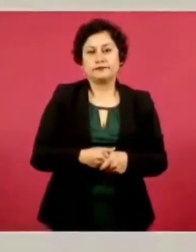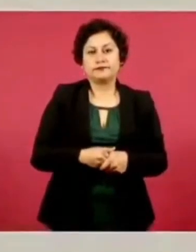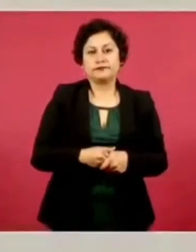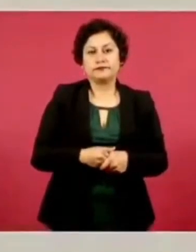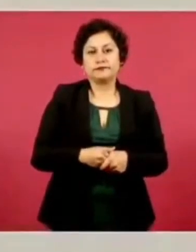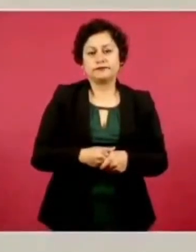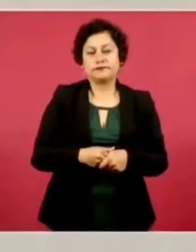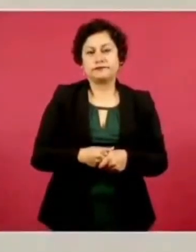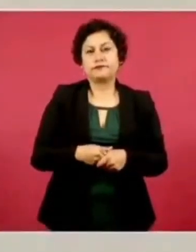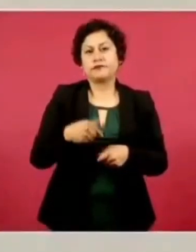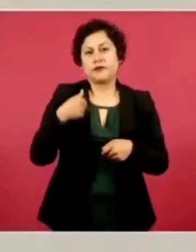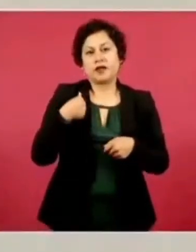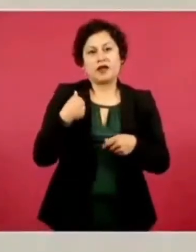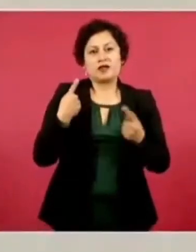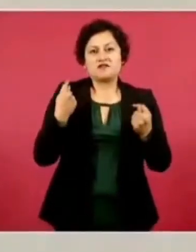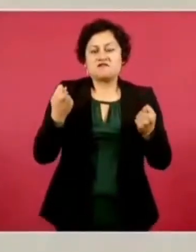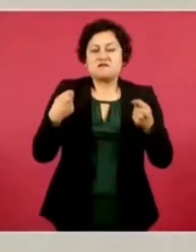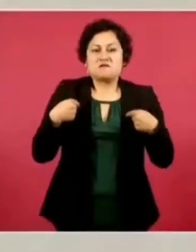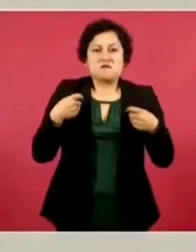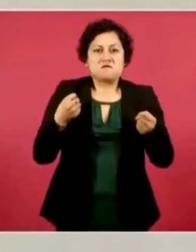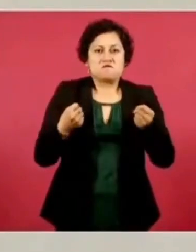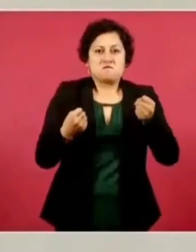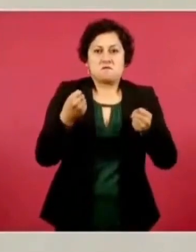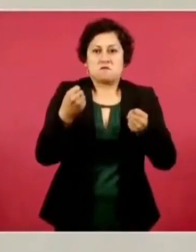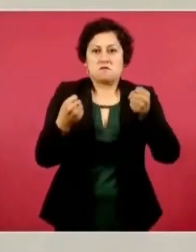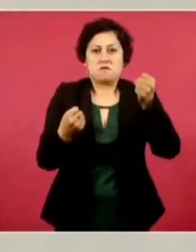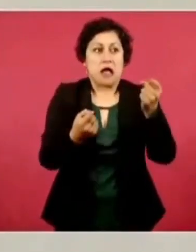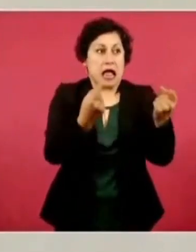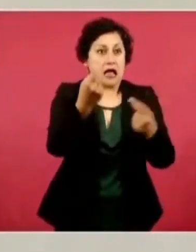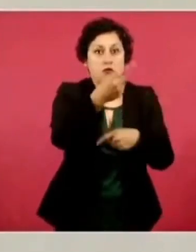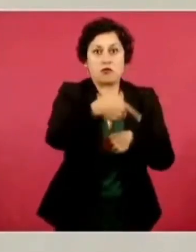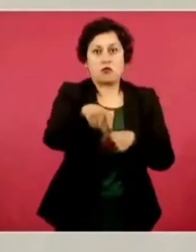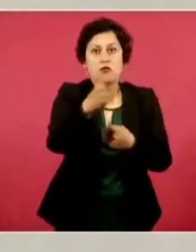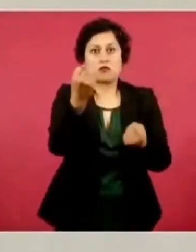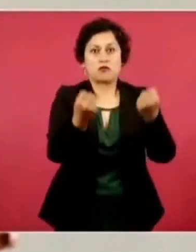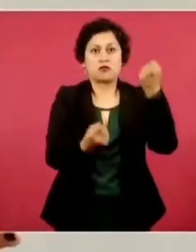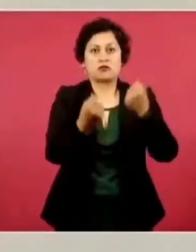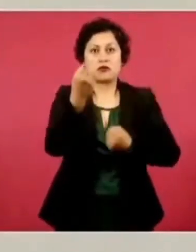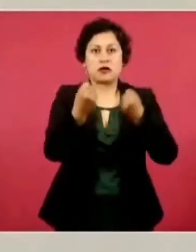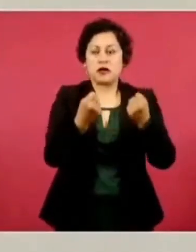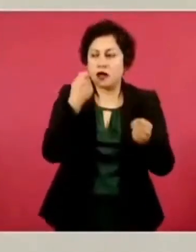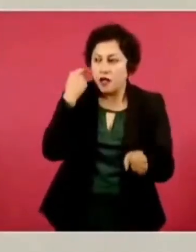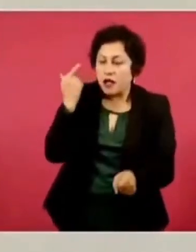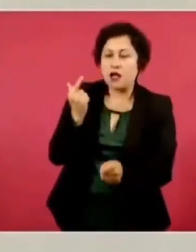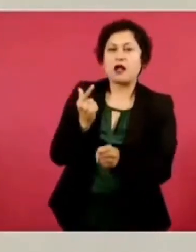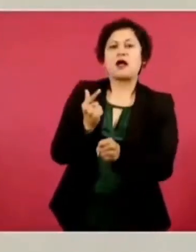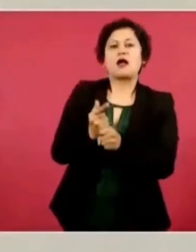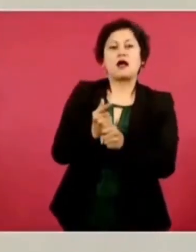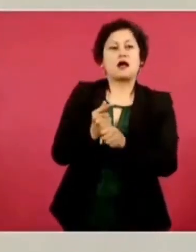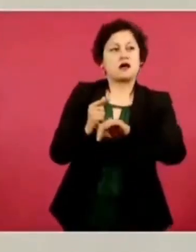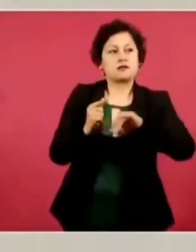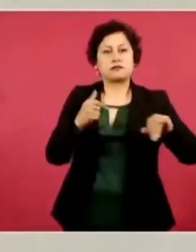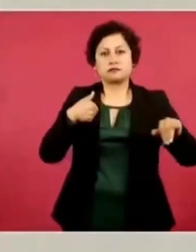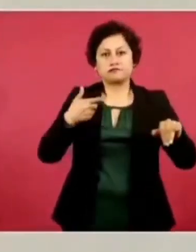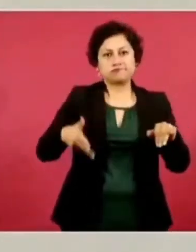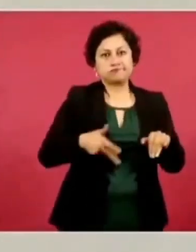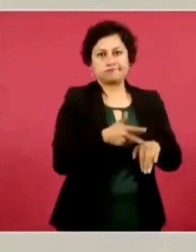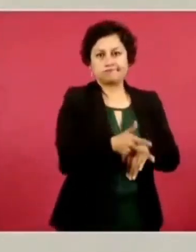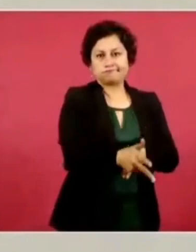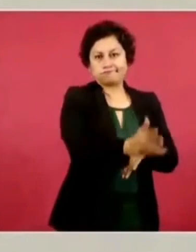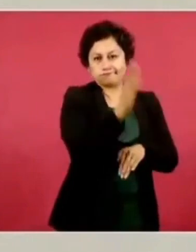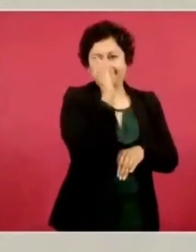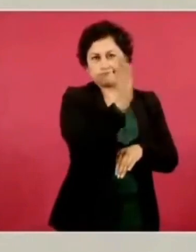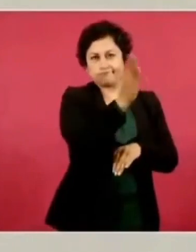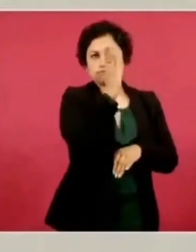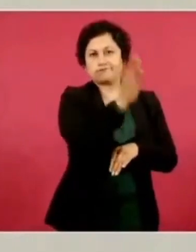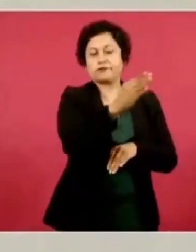Yo seguí manejando, se dan cuenta unos automovilistas, me dejan meterme, yo sigo de largo. Antes de llegar a San Juan